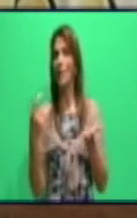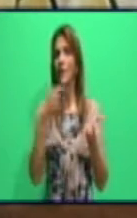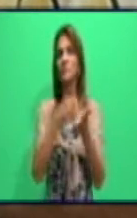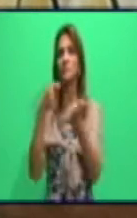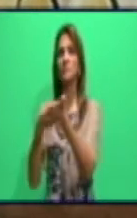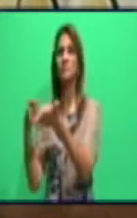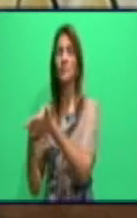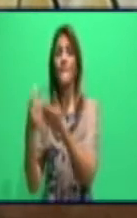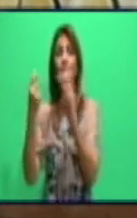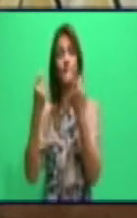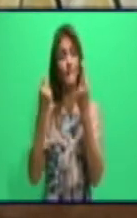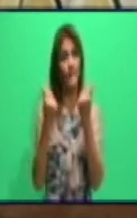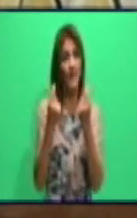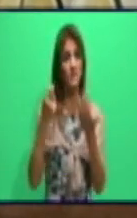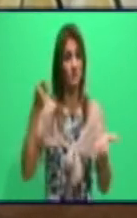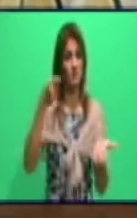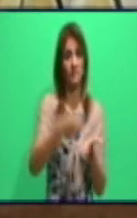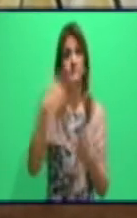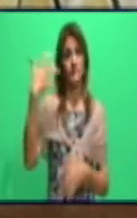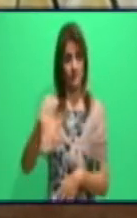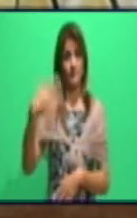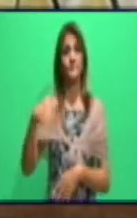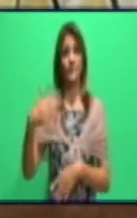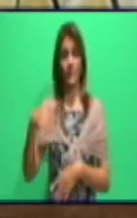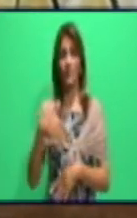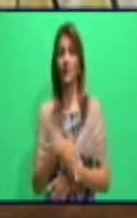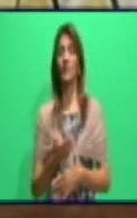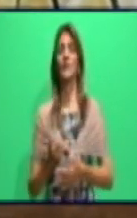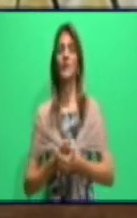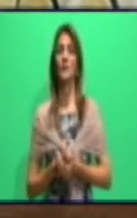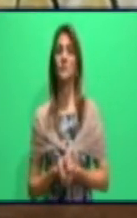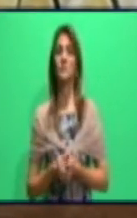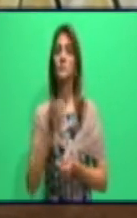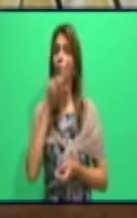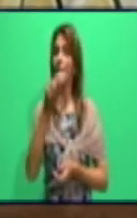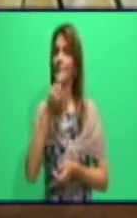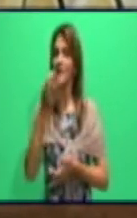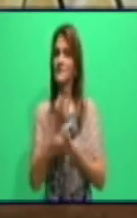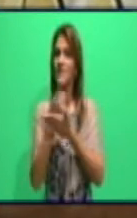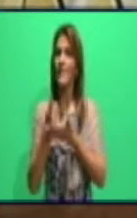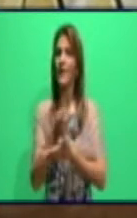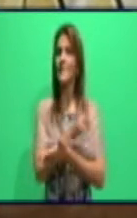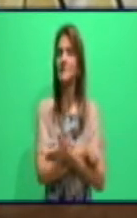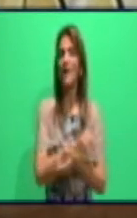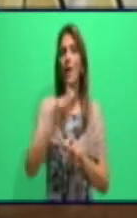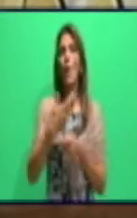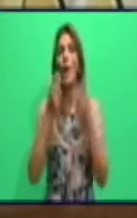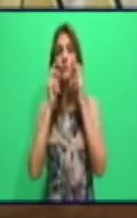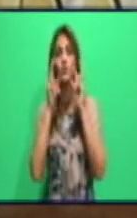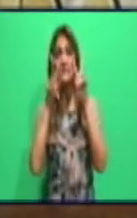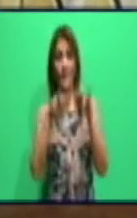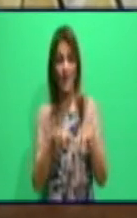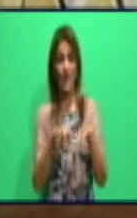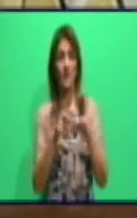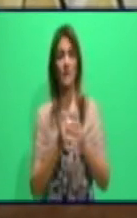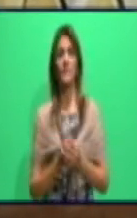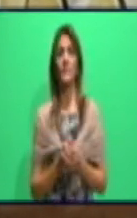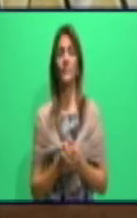y especulativos que como se explique la en la semana pasada cuando se detectó en personas